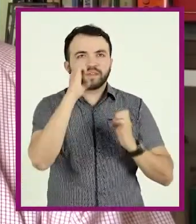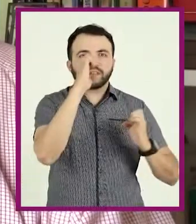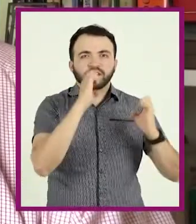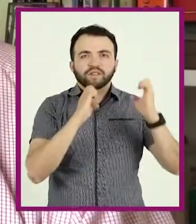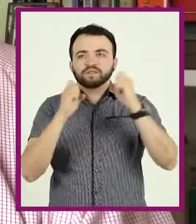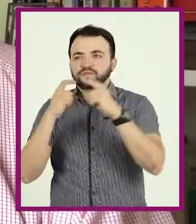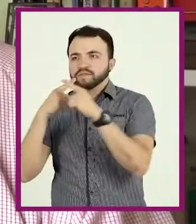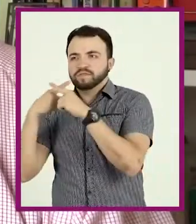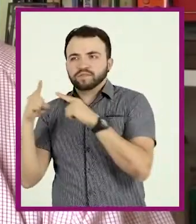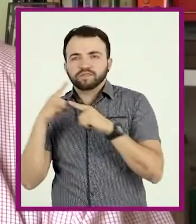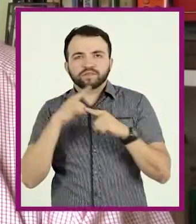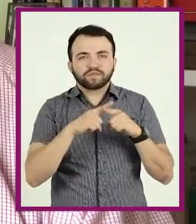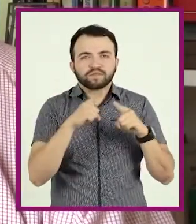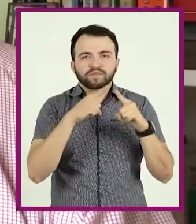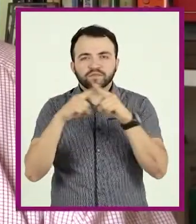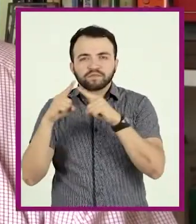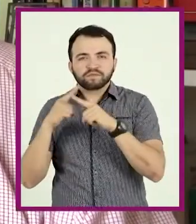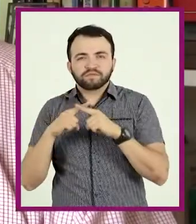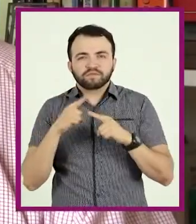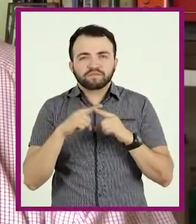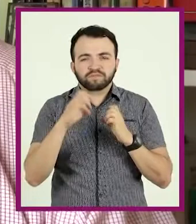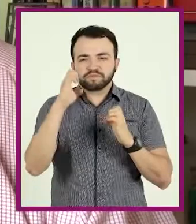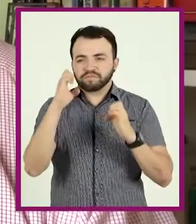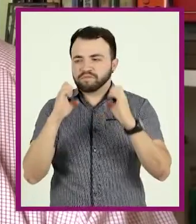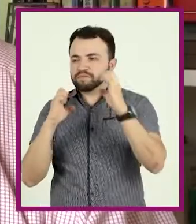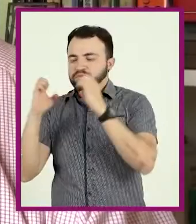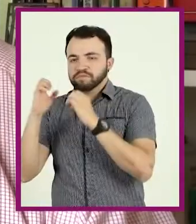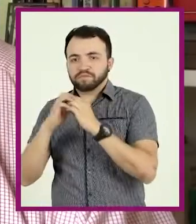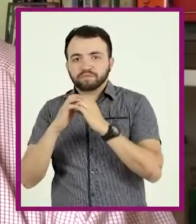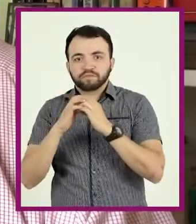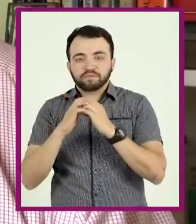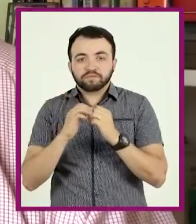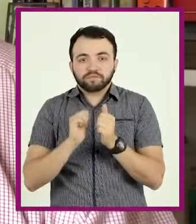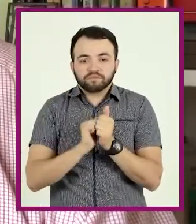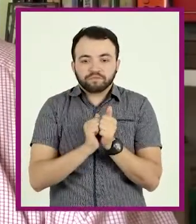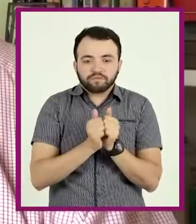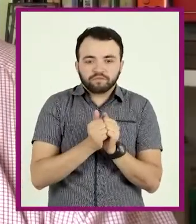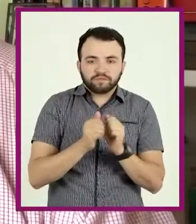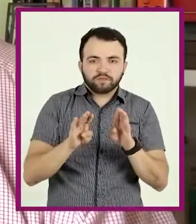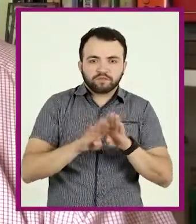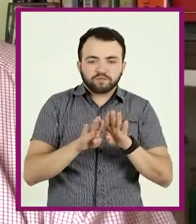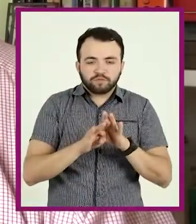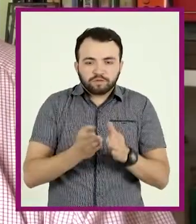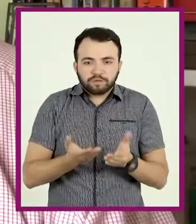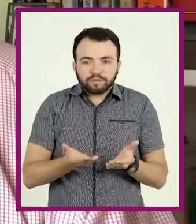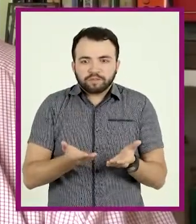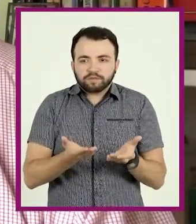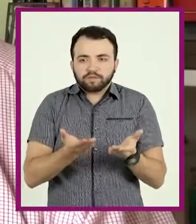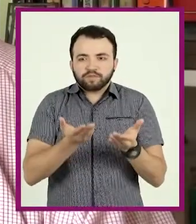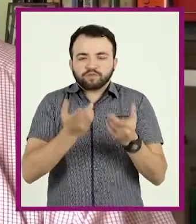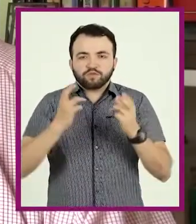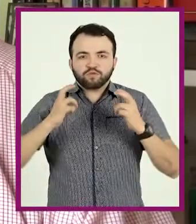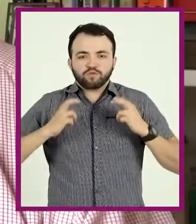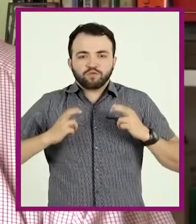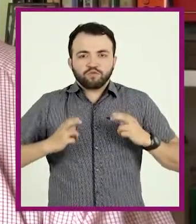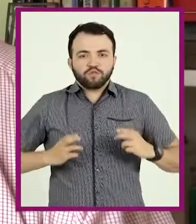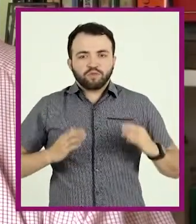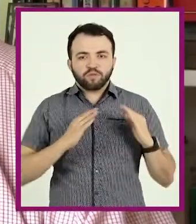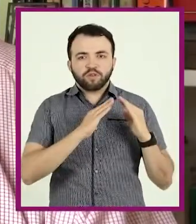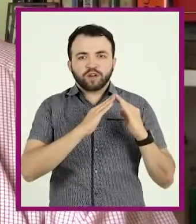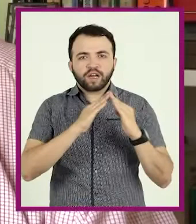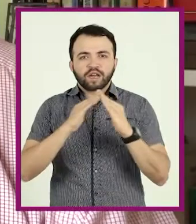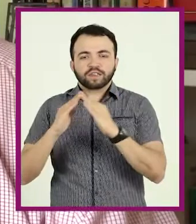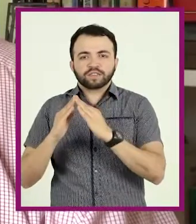cúpulas, los monumentos, el viejo castelo, se elevan sobre el cuerpo de las